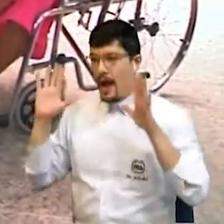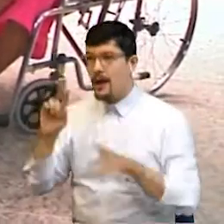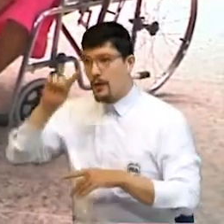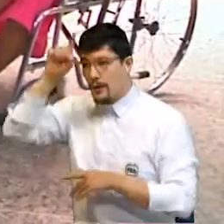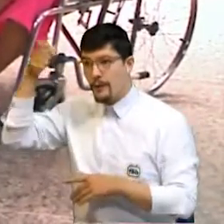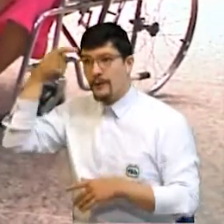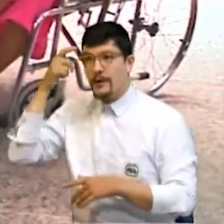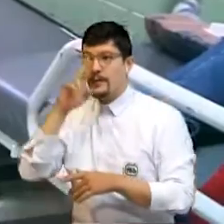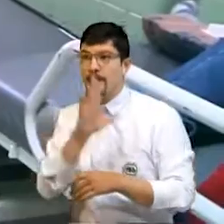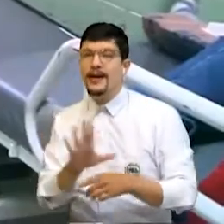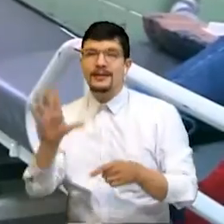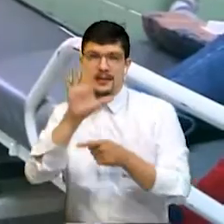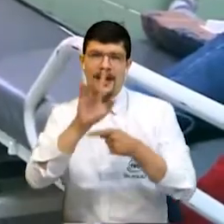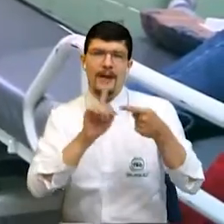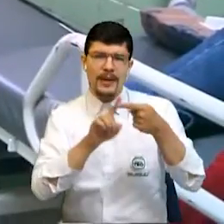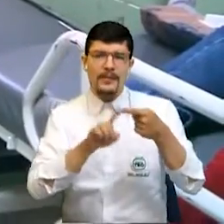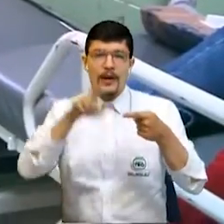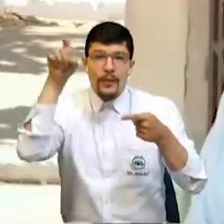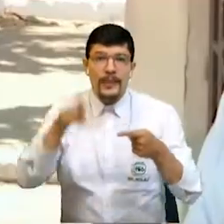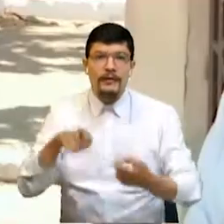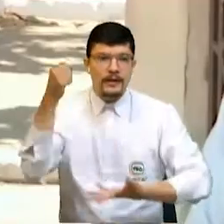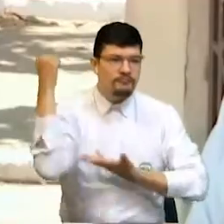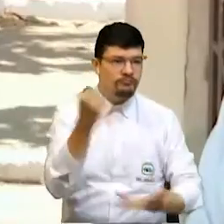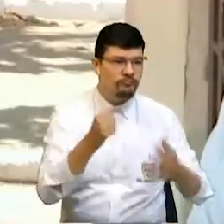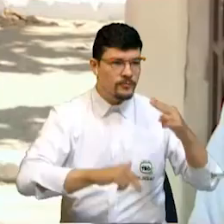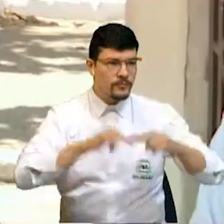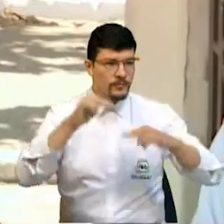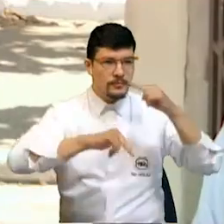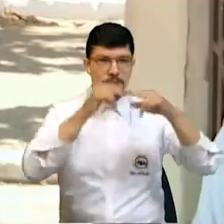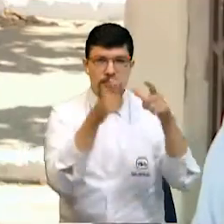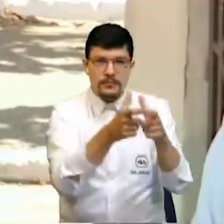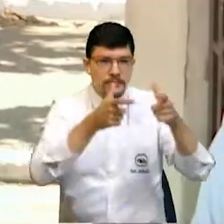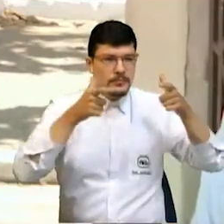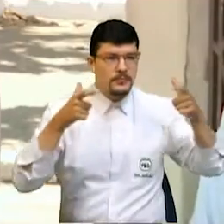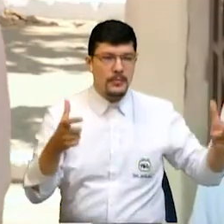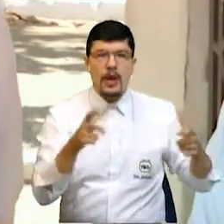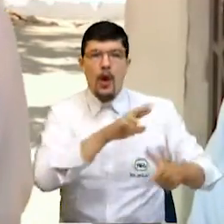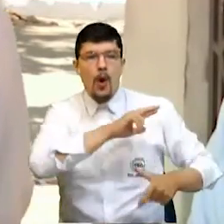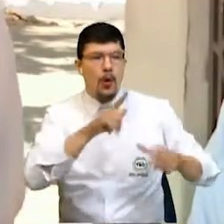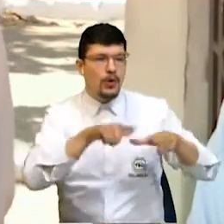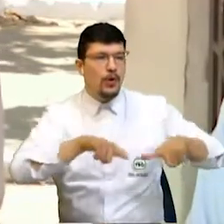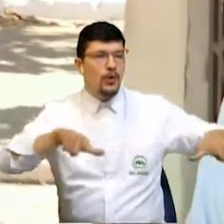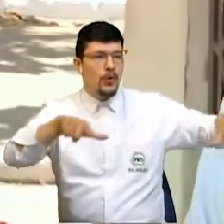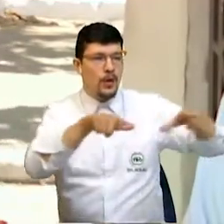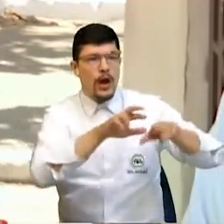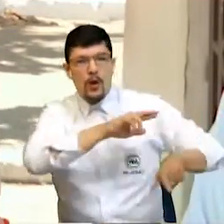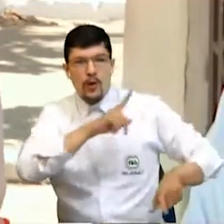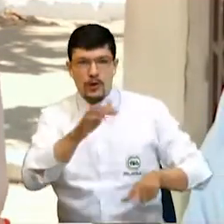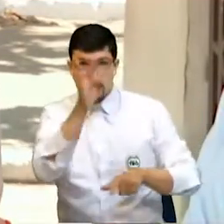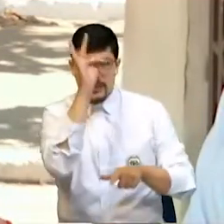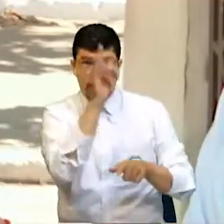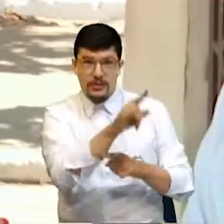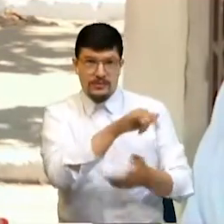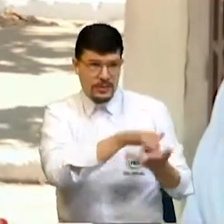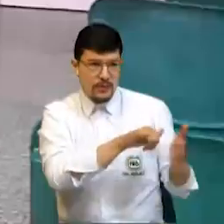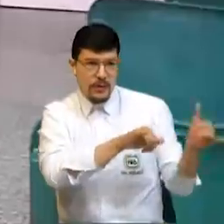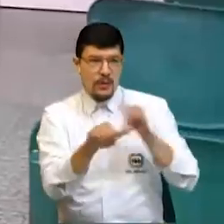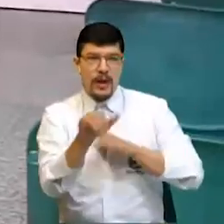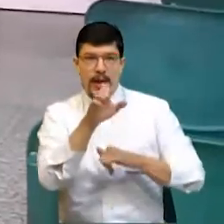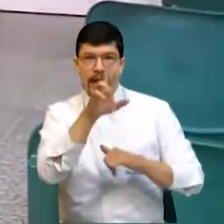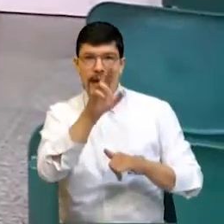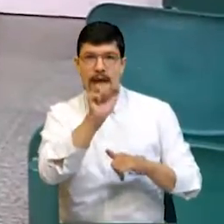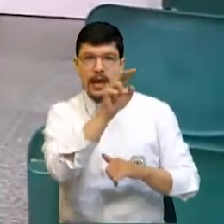gobierno nacional primero a empezar por lo que debe ser construcción lo menos de otra torre hospitalaria otro hospital como el hospital universitario erasmo meoz